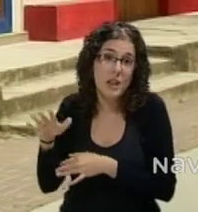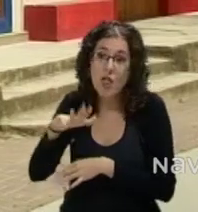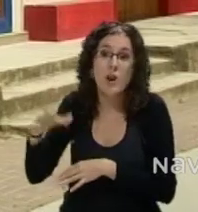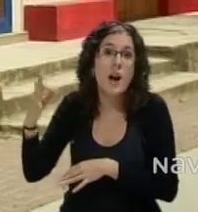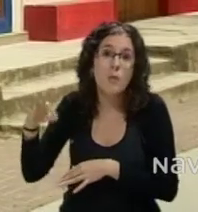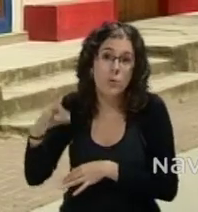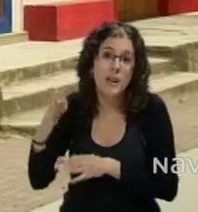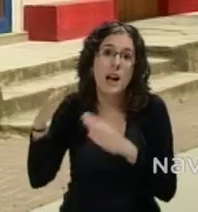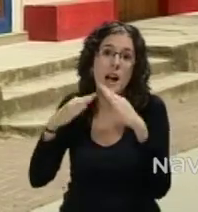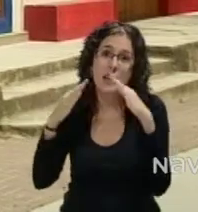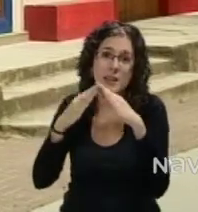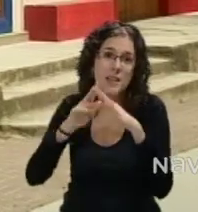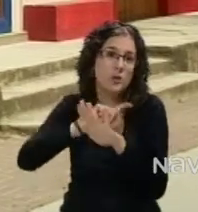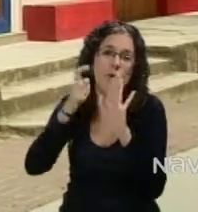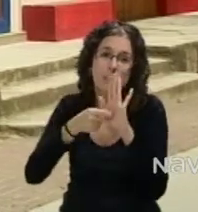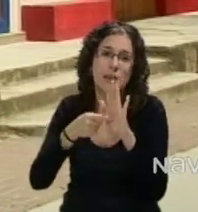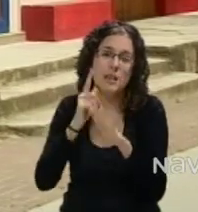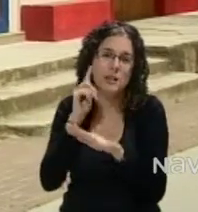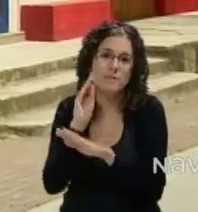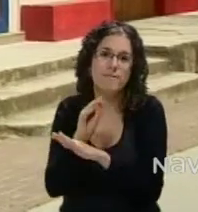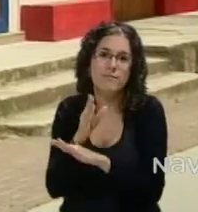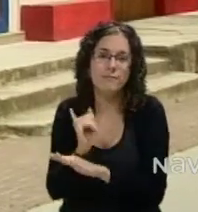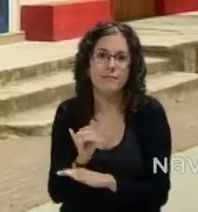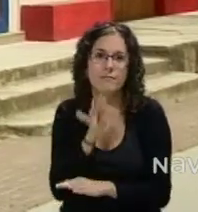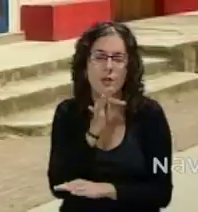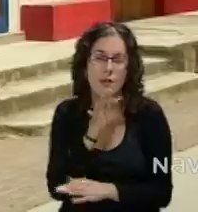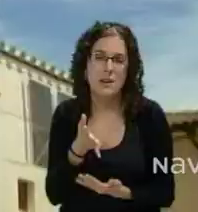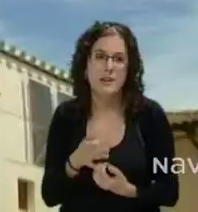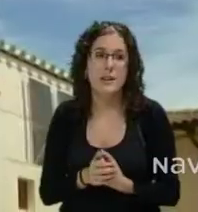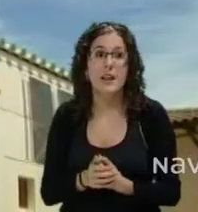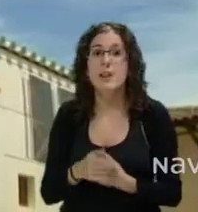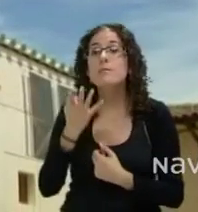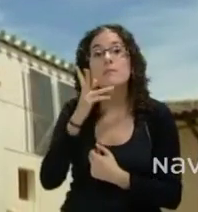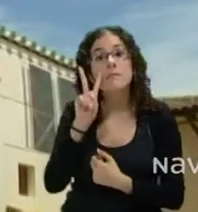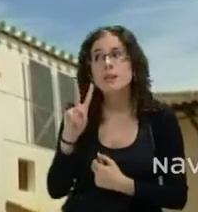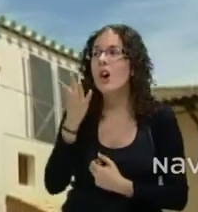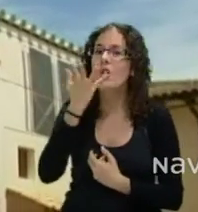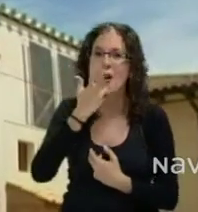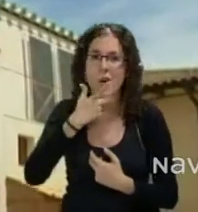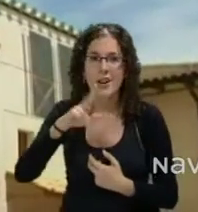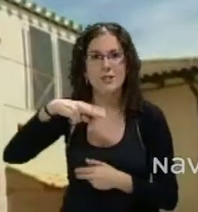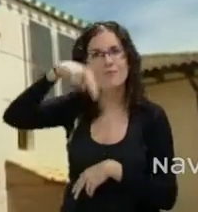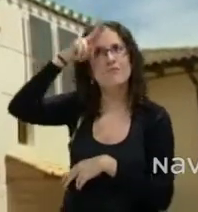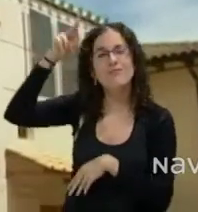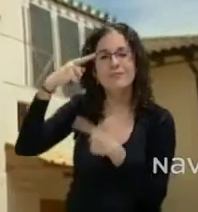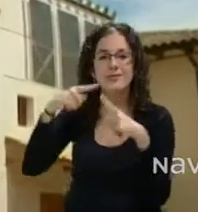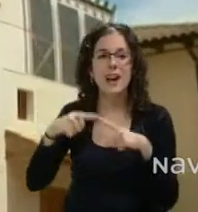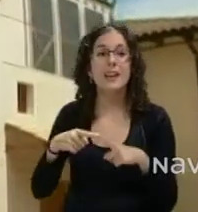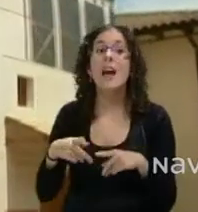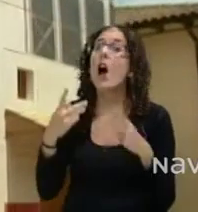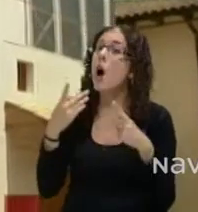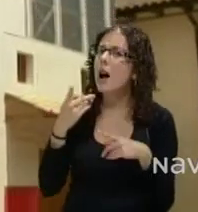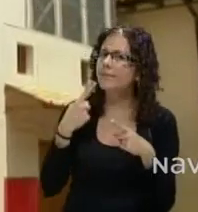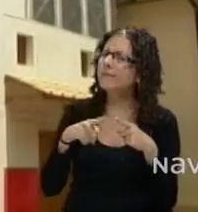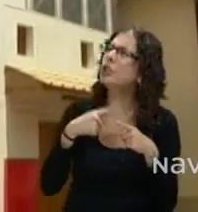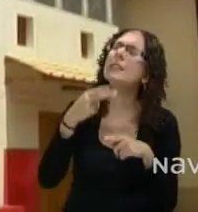mucha simbología, estas casas, como veis, están llenas de color. Hay varias cosas para destacar en esta fachada.